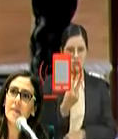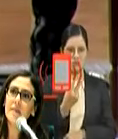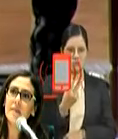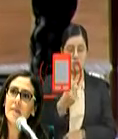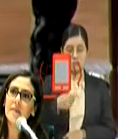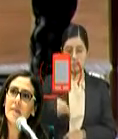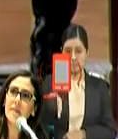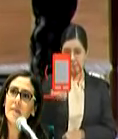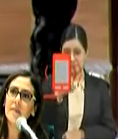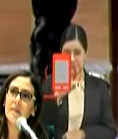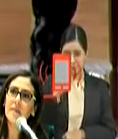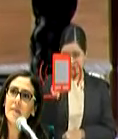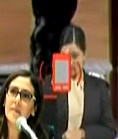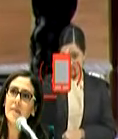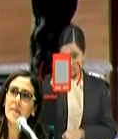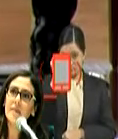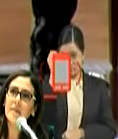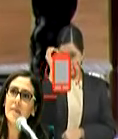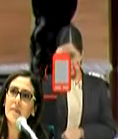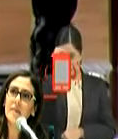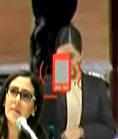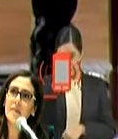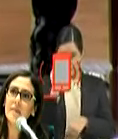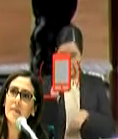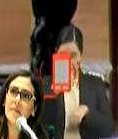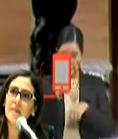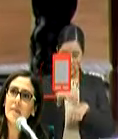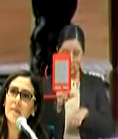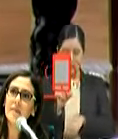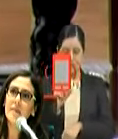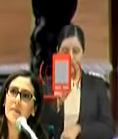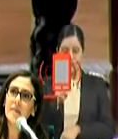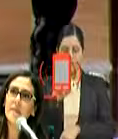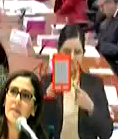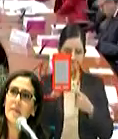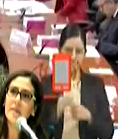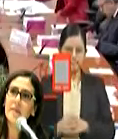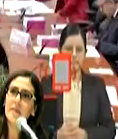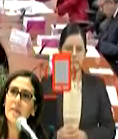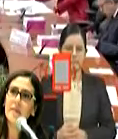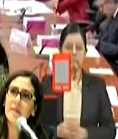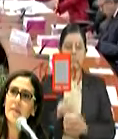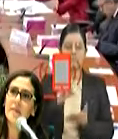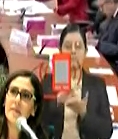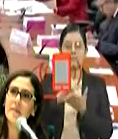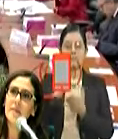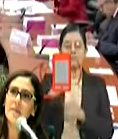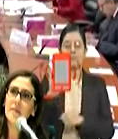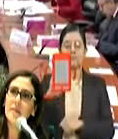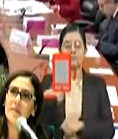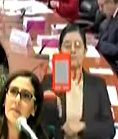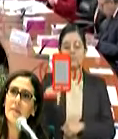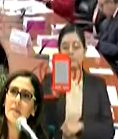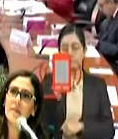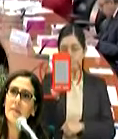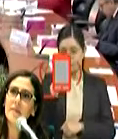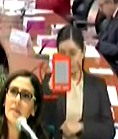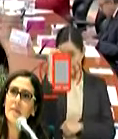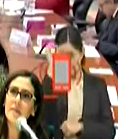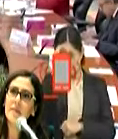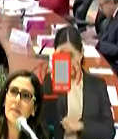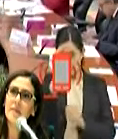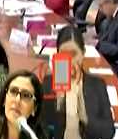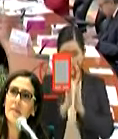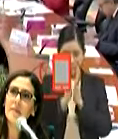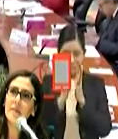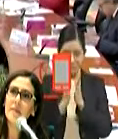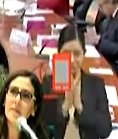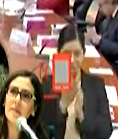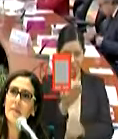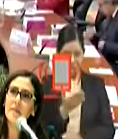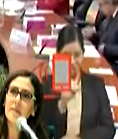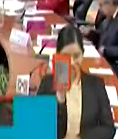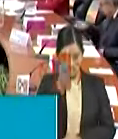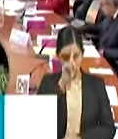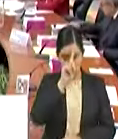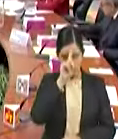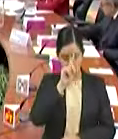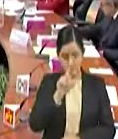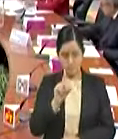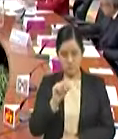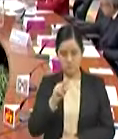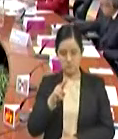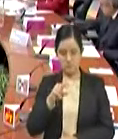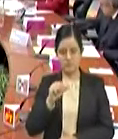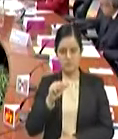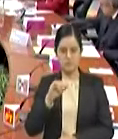permanente. Esta obligación va a tener un sentido porque en el caso de esta comunicación de todas las mañanas